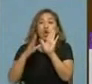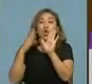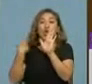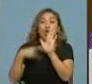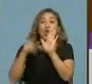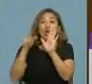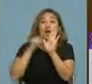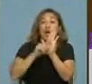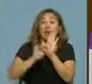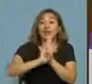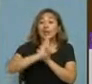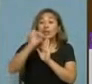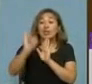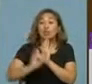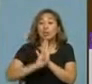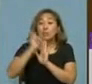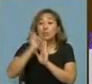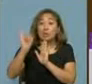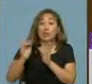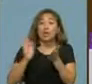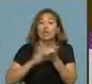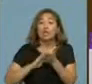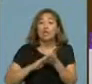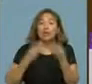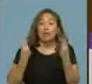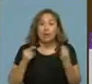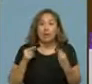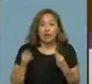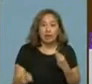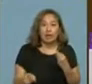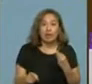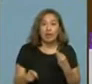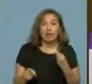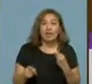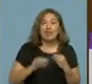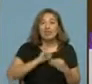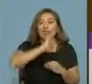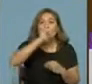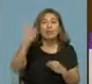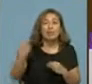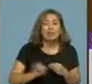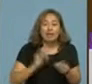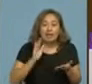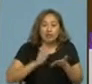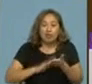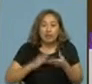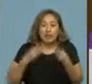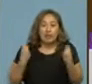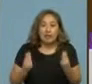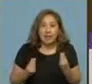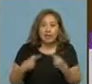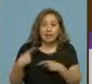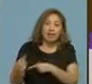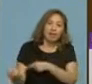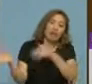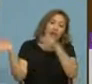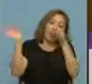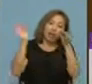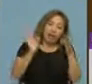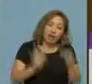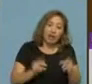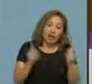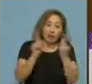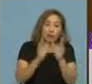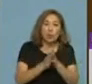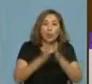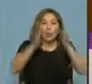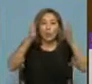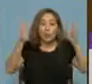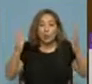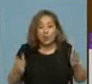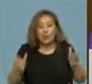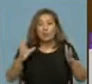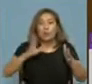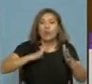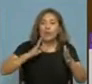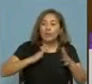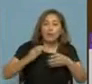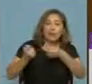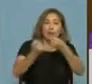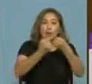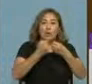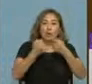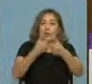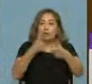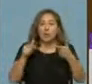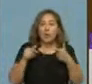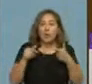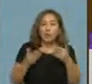de residentes, pero no explicaba de residentes en tránsito, otra vez quedábamos afuera de los acuerdos, le